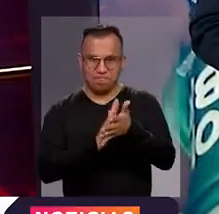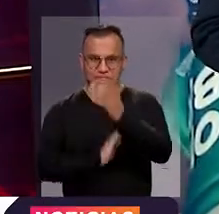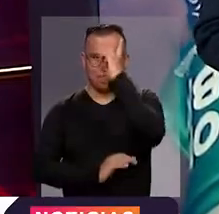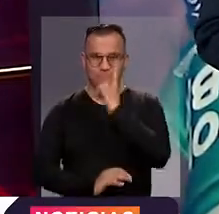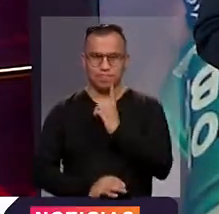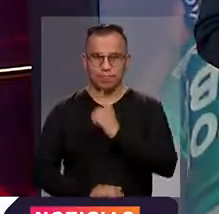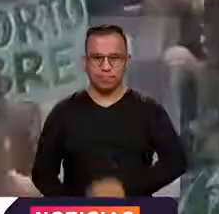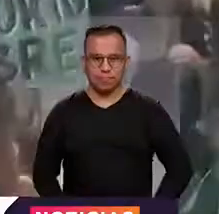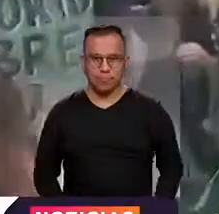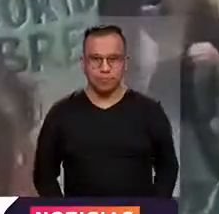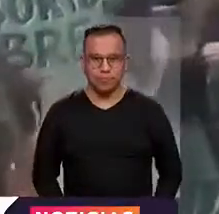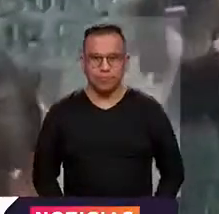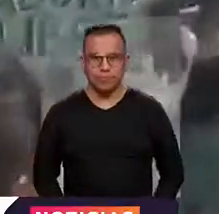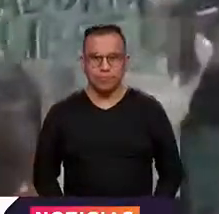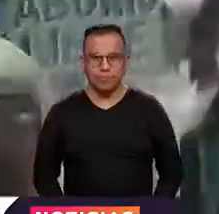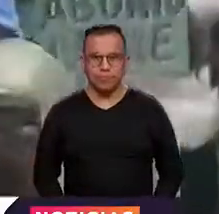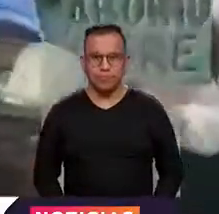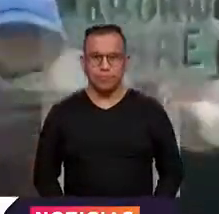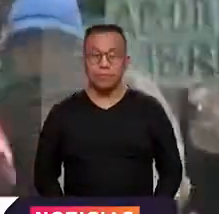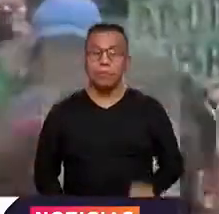decisión.